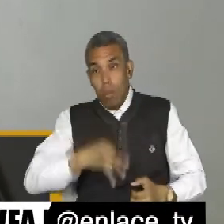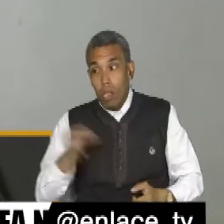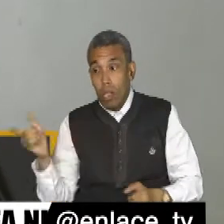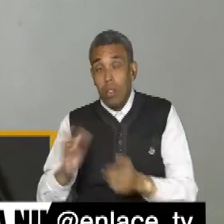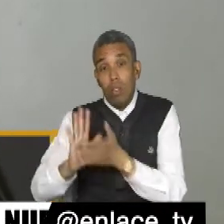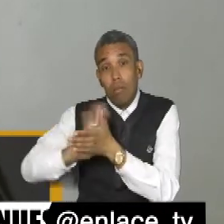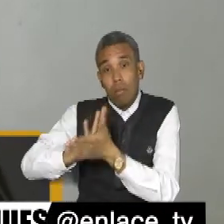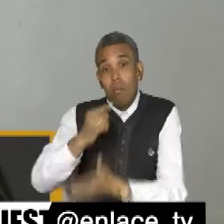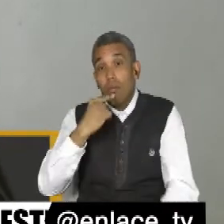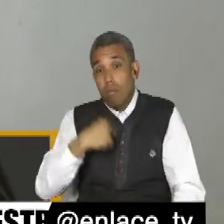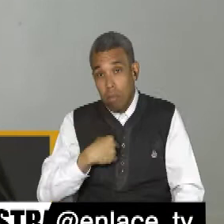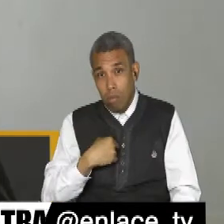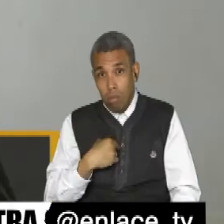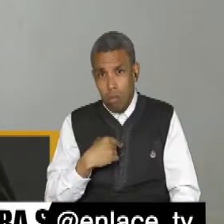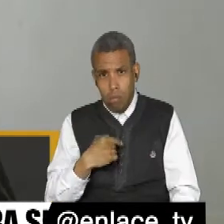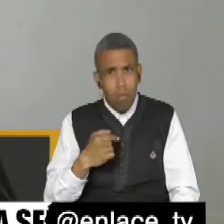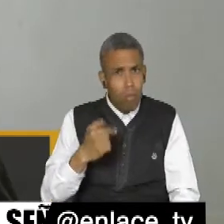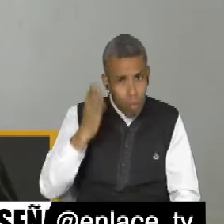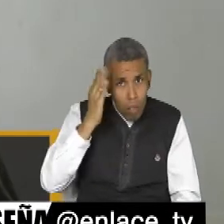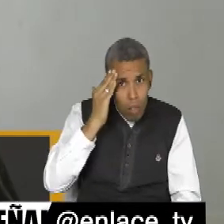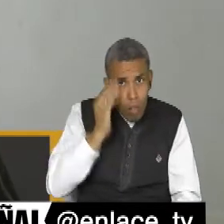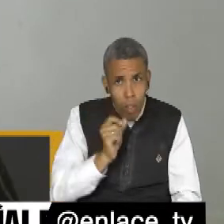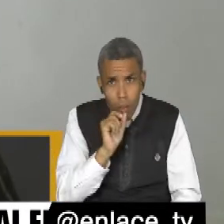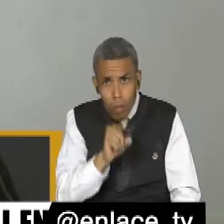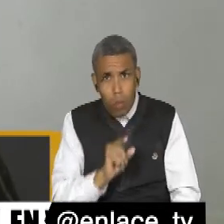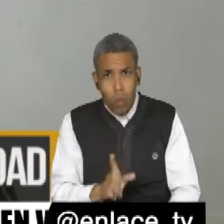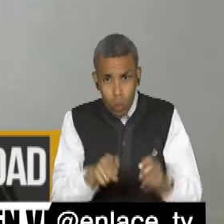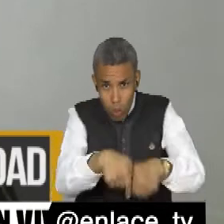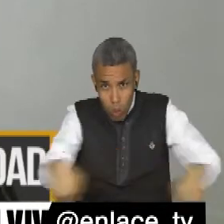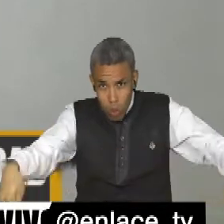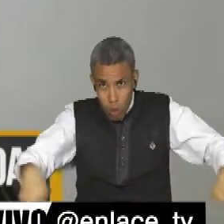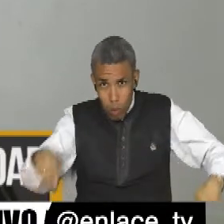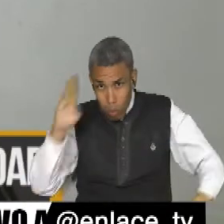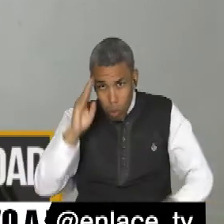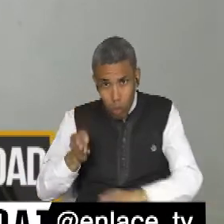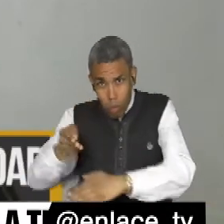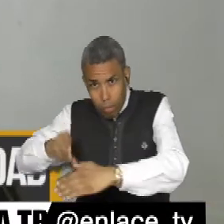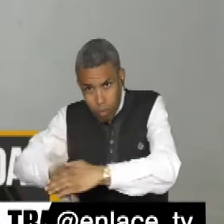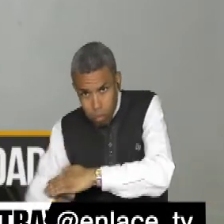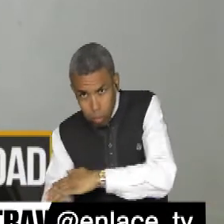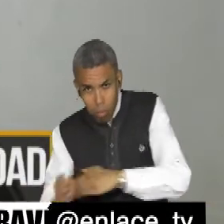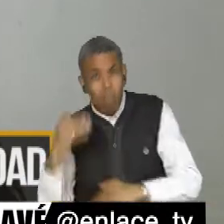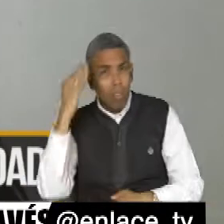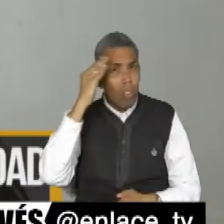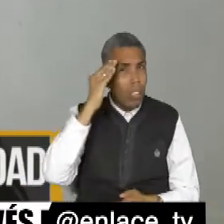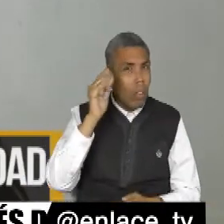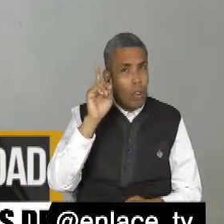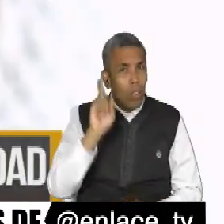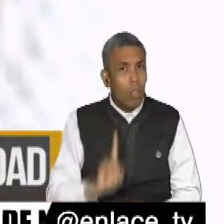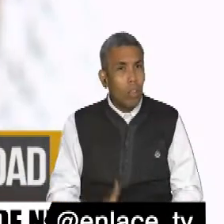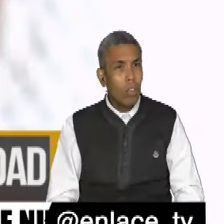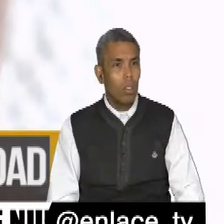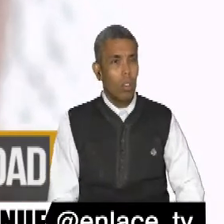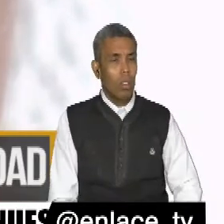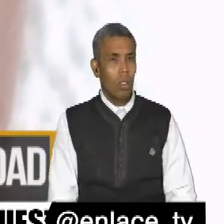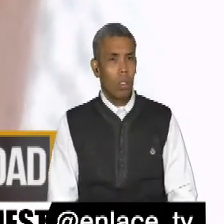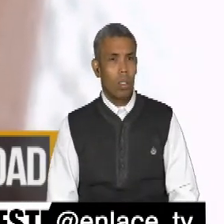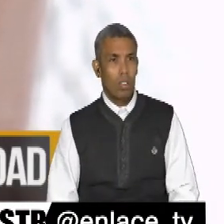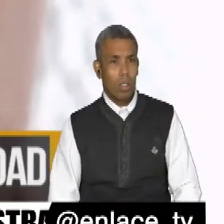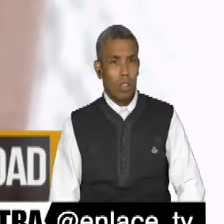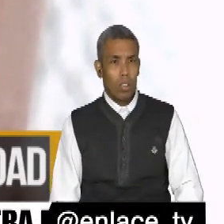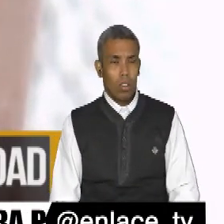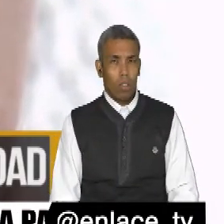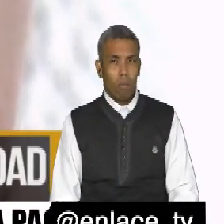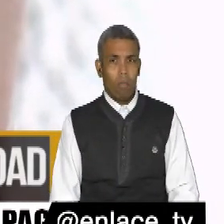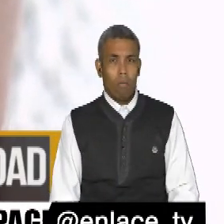muelle. ¿Ustedes conocen que esto ocurrió al interior de la estación de policía o ustedes qué conocen de lo que pasó allá? No, el procedimiento se